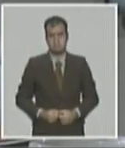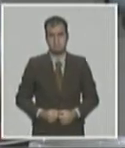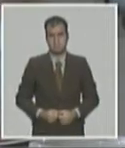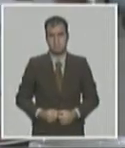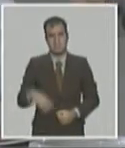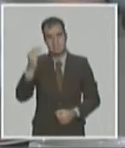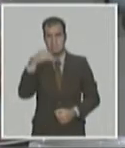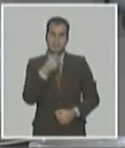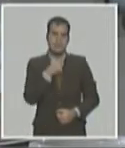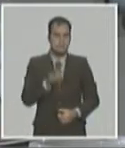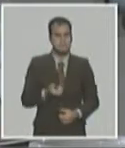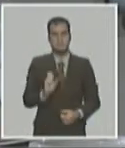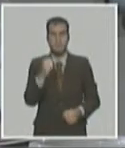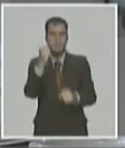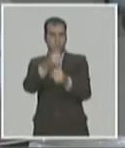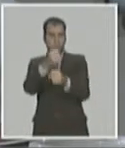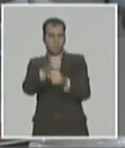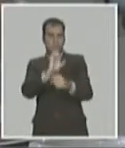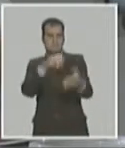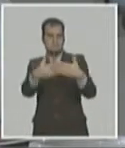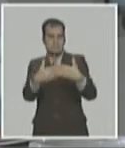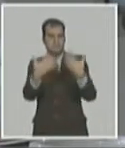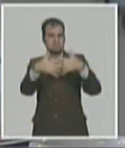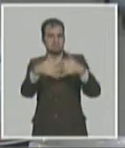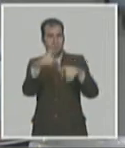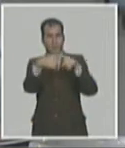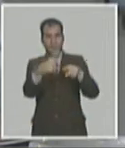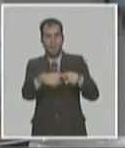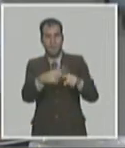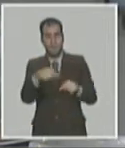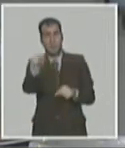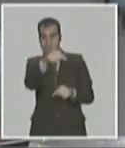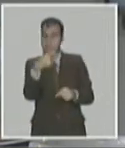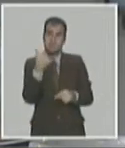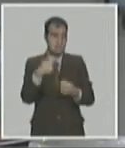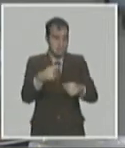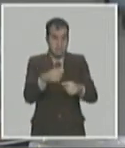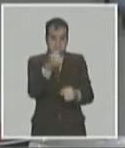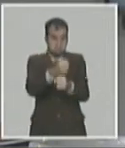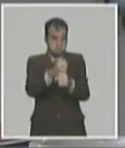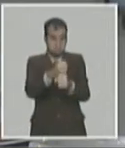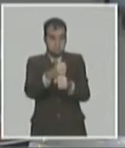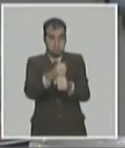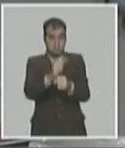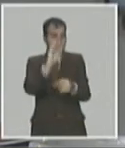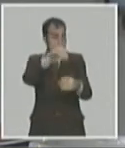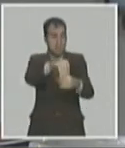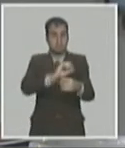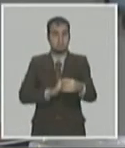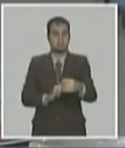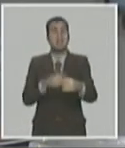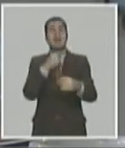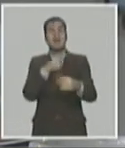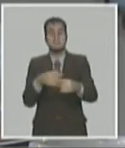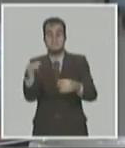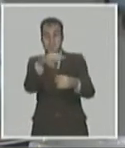un centro productivo, un centro de servicio, un centro educacional o un núcleo de la comunidad donde se están